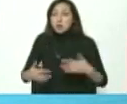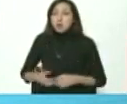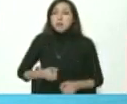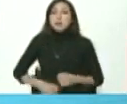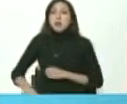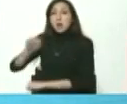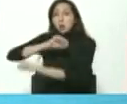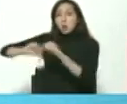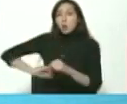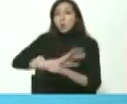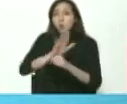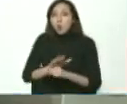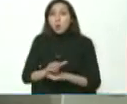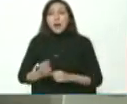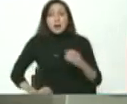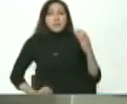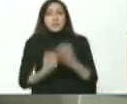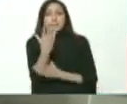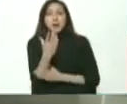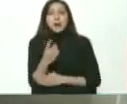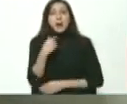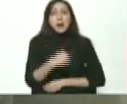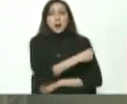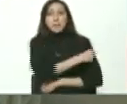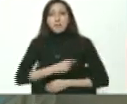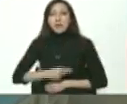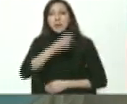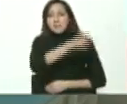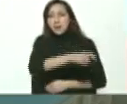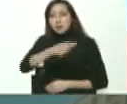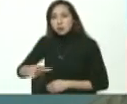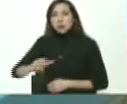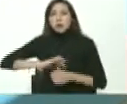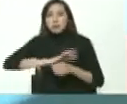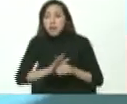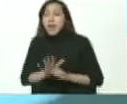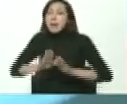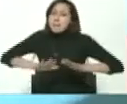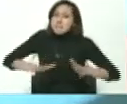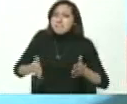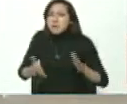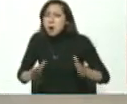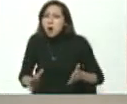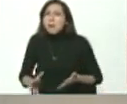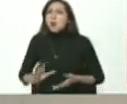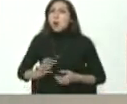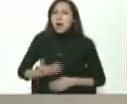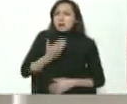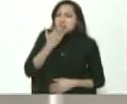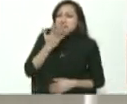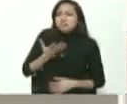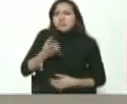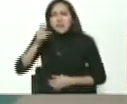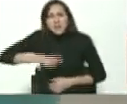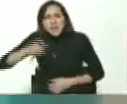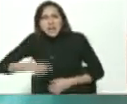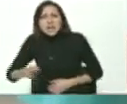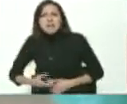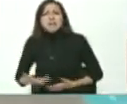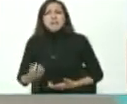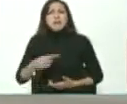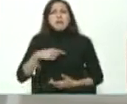se inaugura este hospital para pacientes moderados que cuentan con un banco de oxígeno, rayos X portátil,